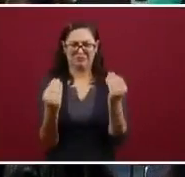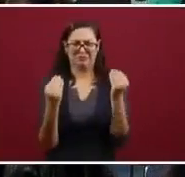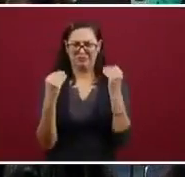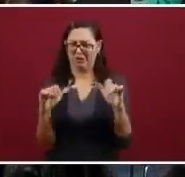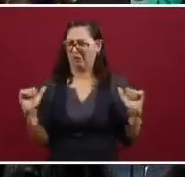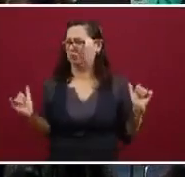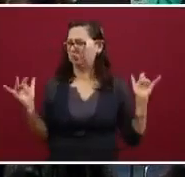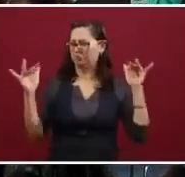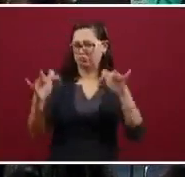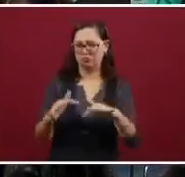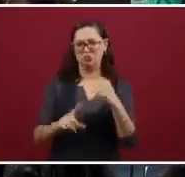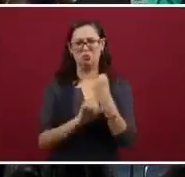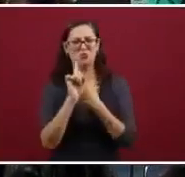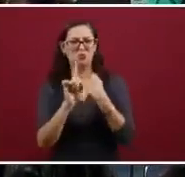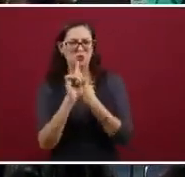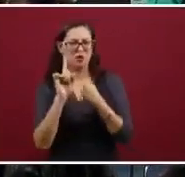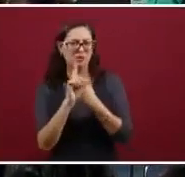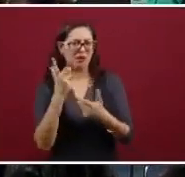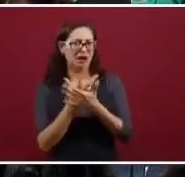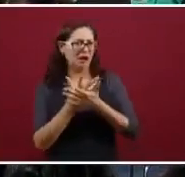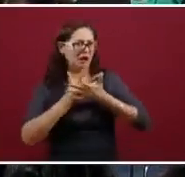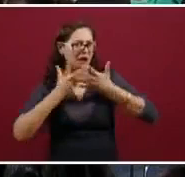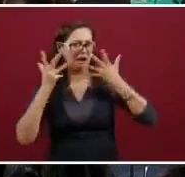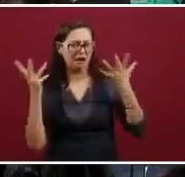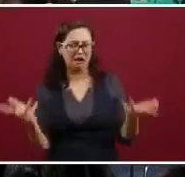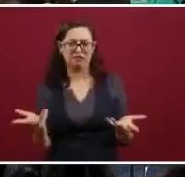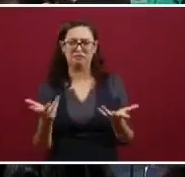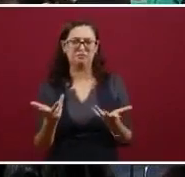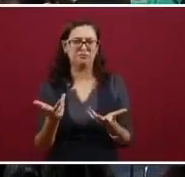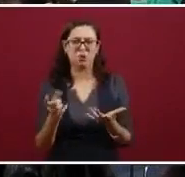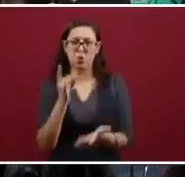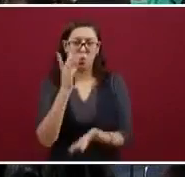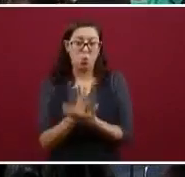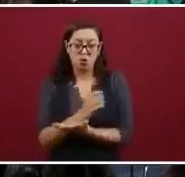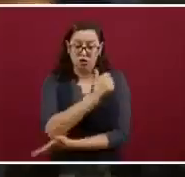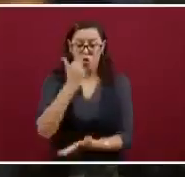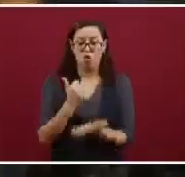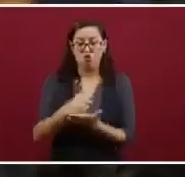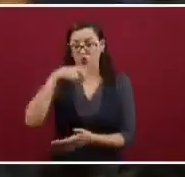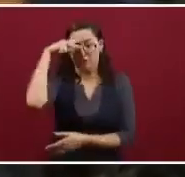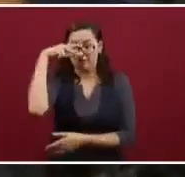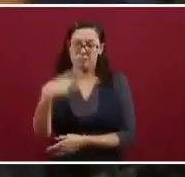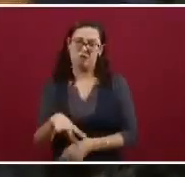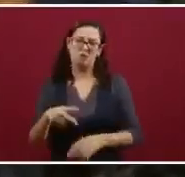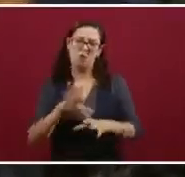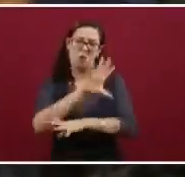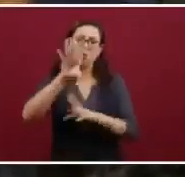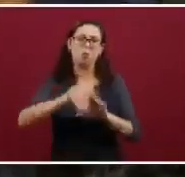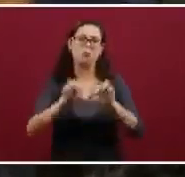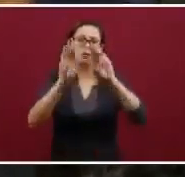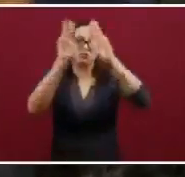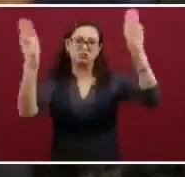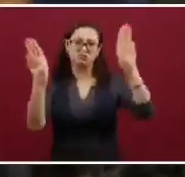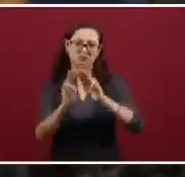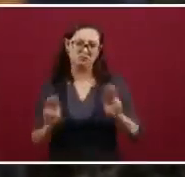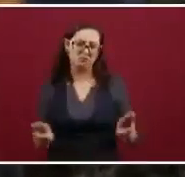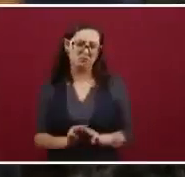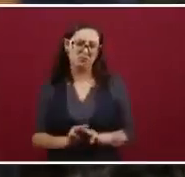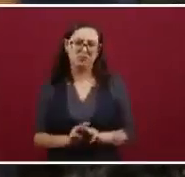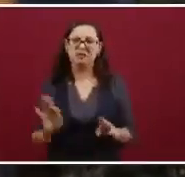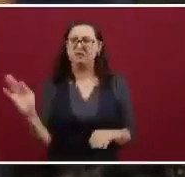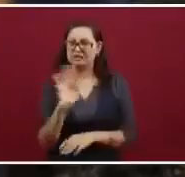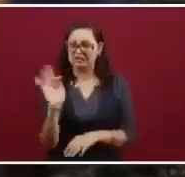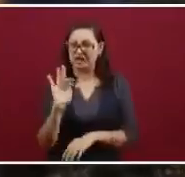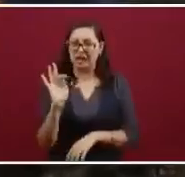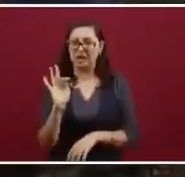de problemática pues ya es de la megalópolis, ya no, pues me parece que este tipo de problemas ya rebasan incluso